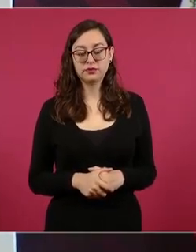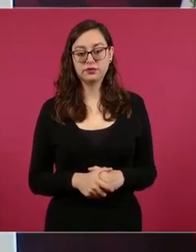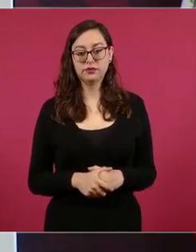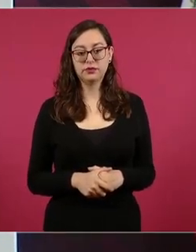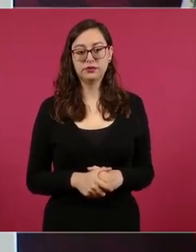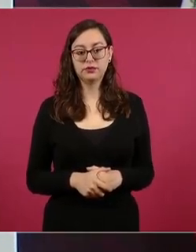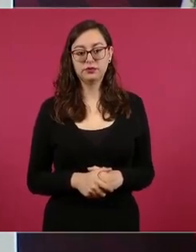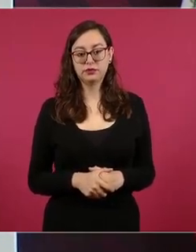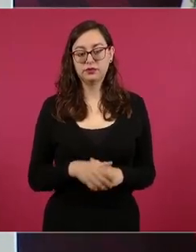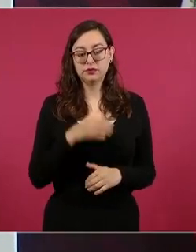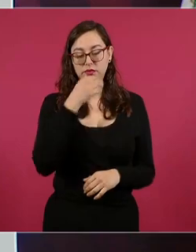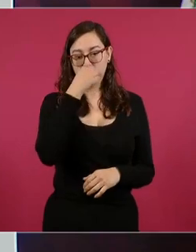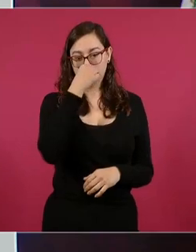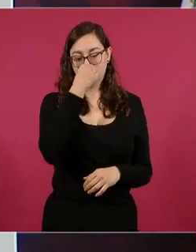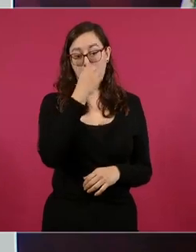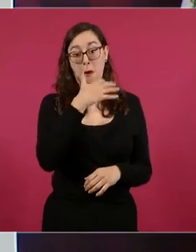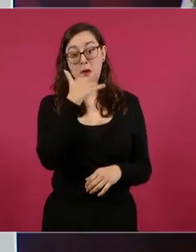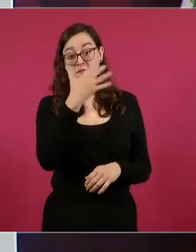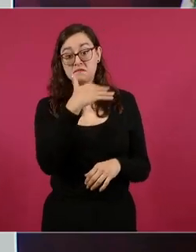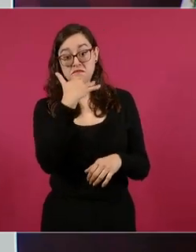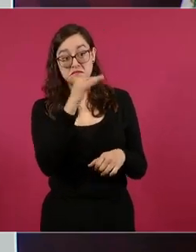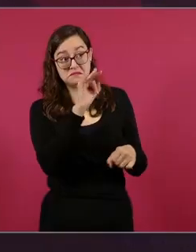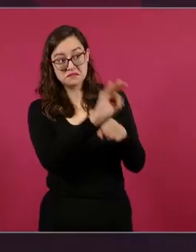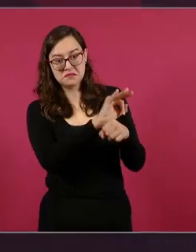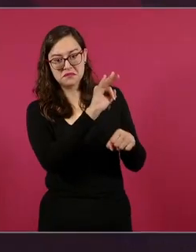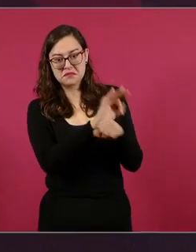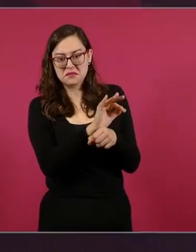A corruptos.